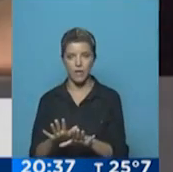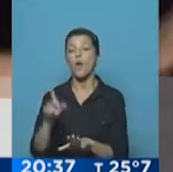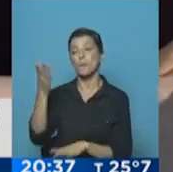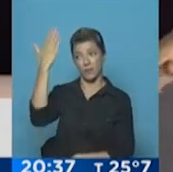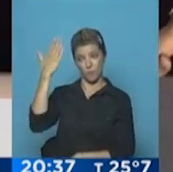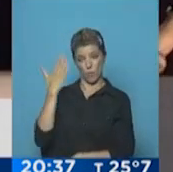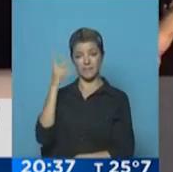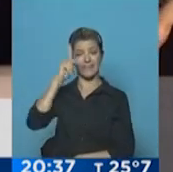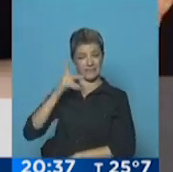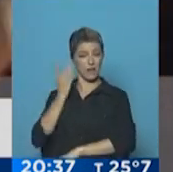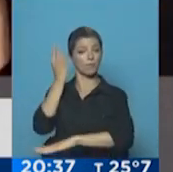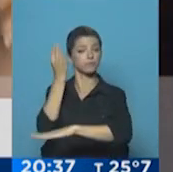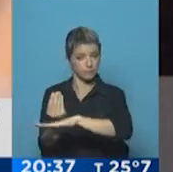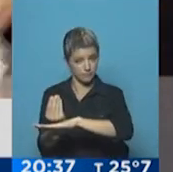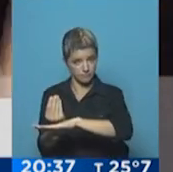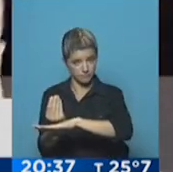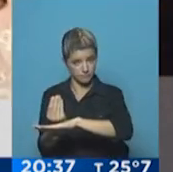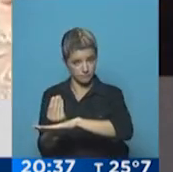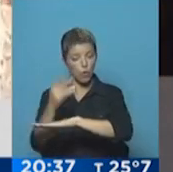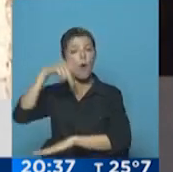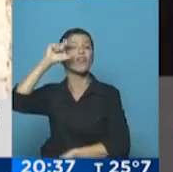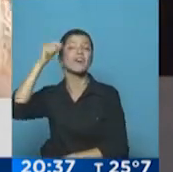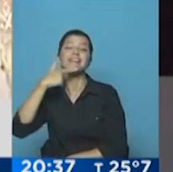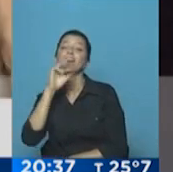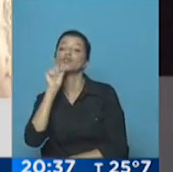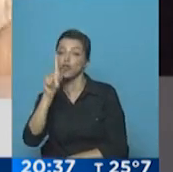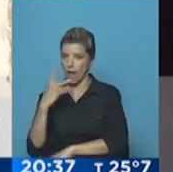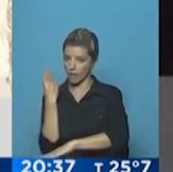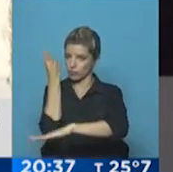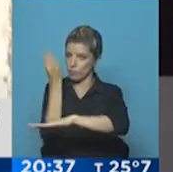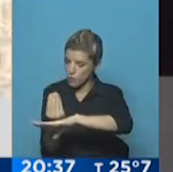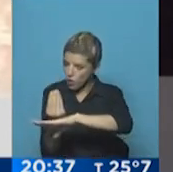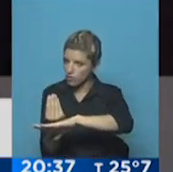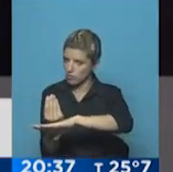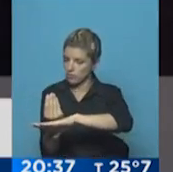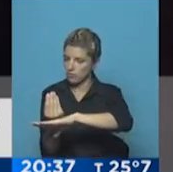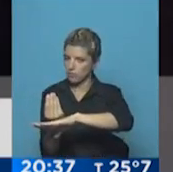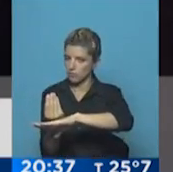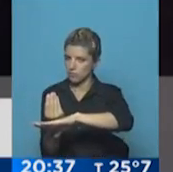asumió, cuando Néstor asumió, compatriotas,